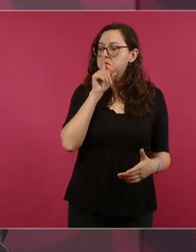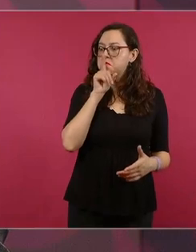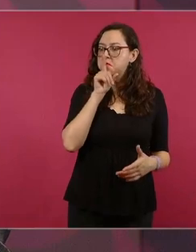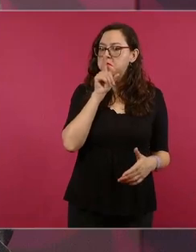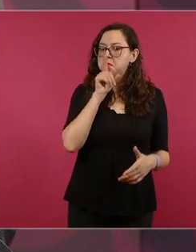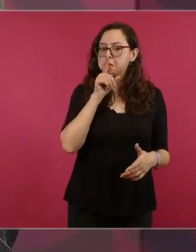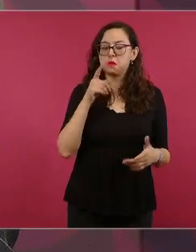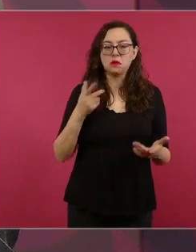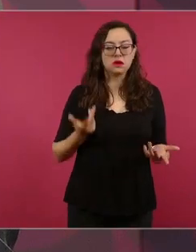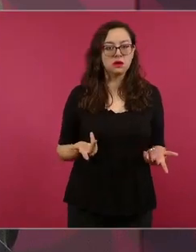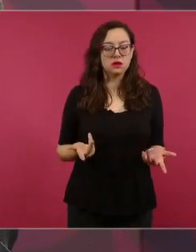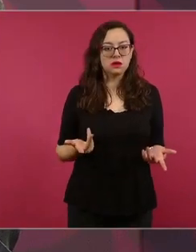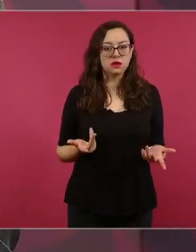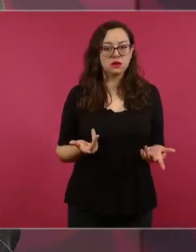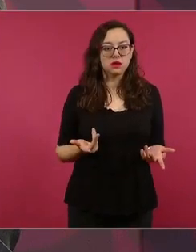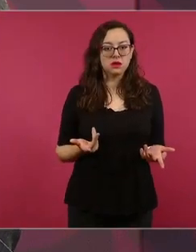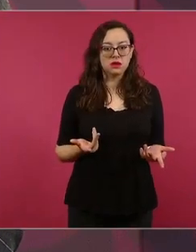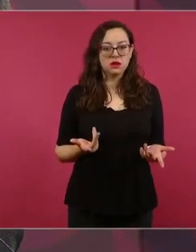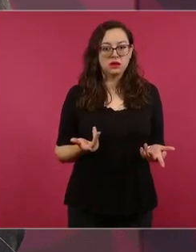Se hacía,